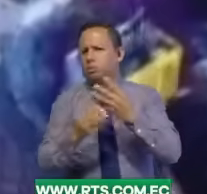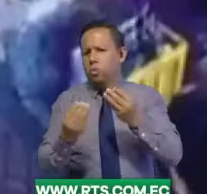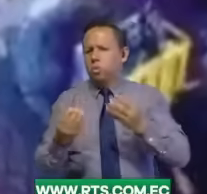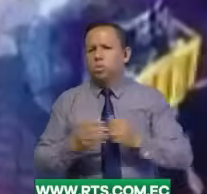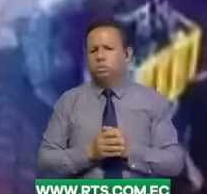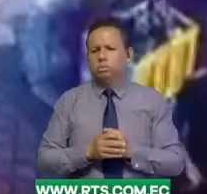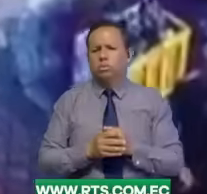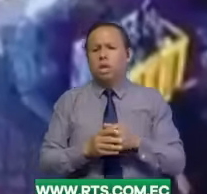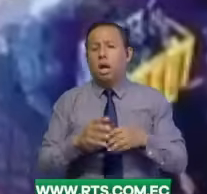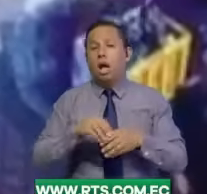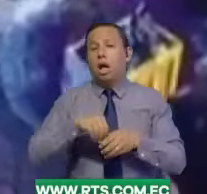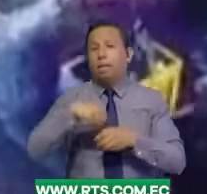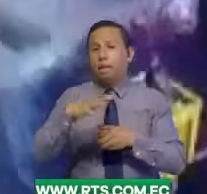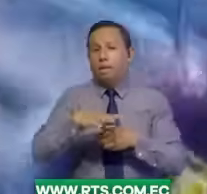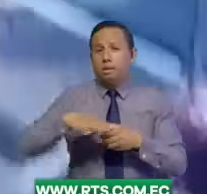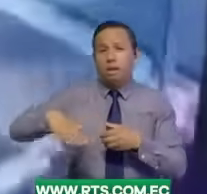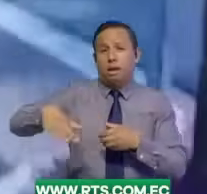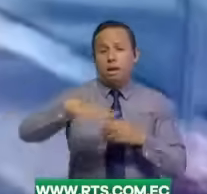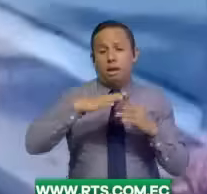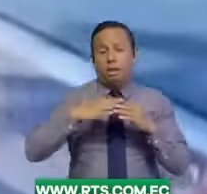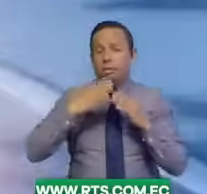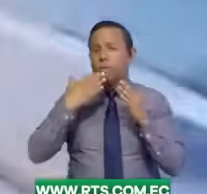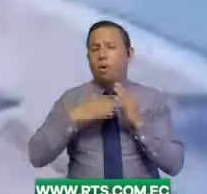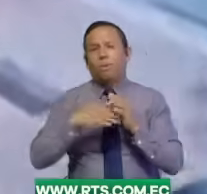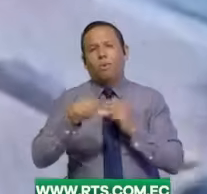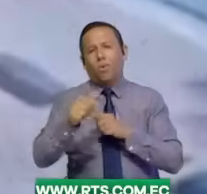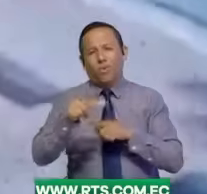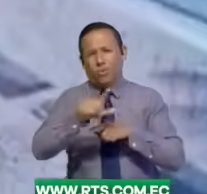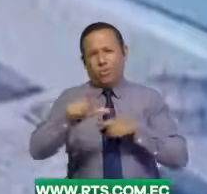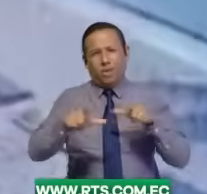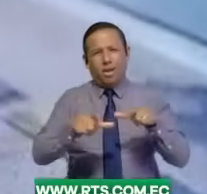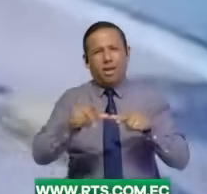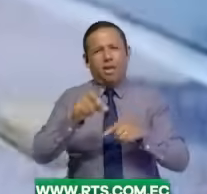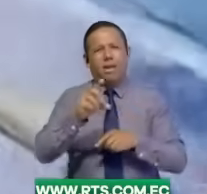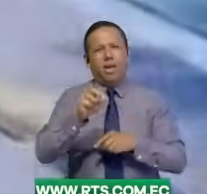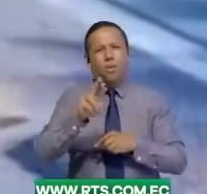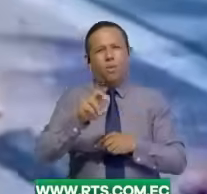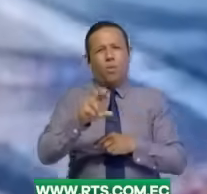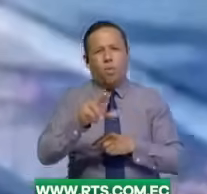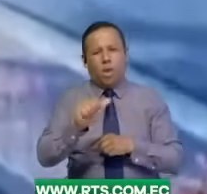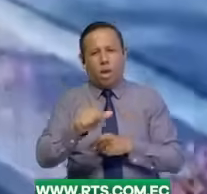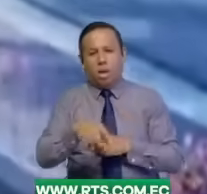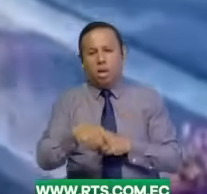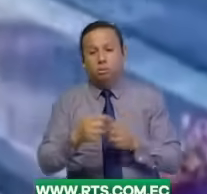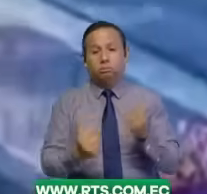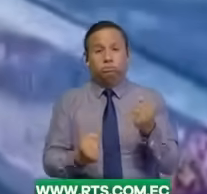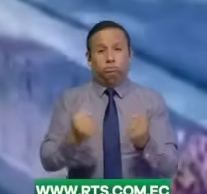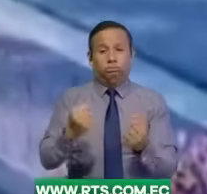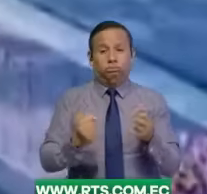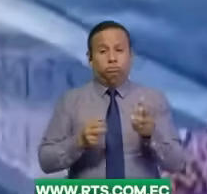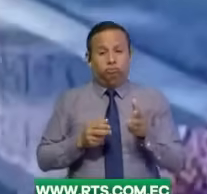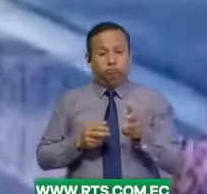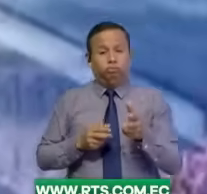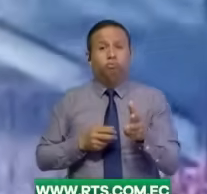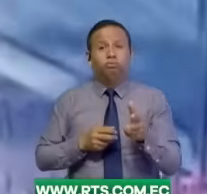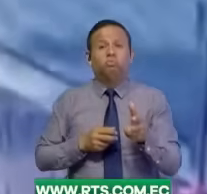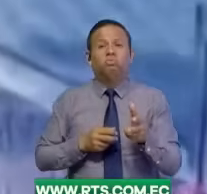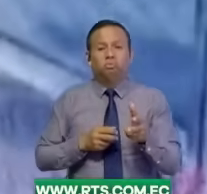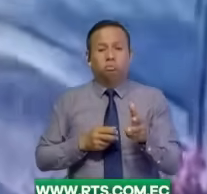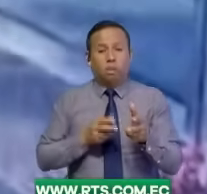los exteriores de una urbanización de La Aurora, en Daule, un auto a velocidad cometía un atraco al